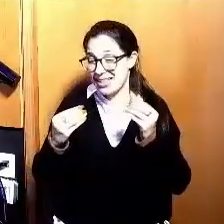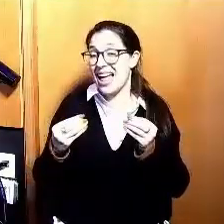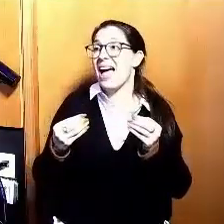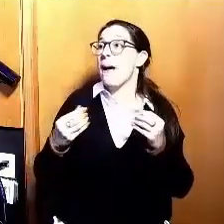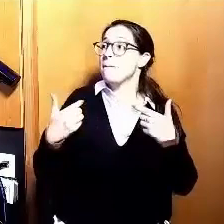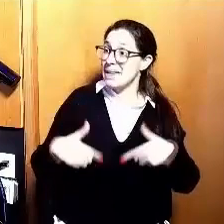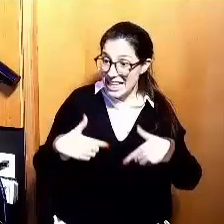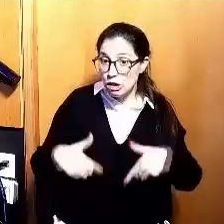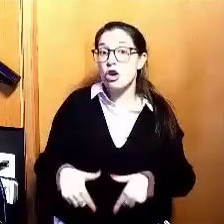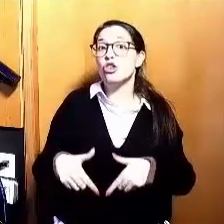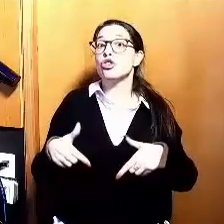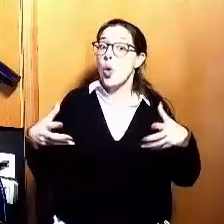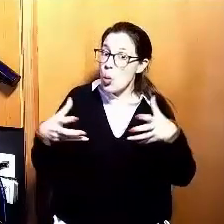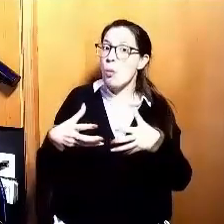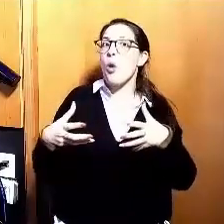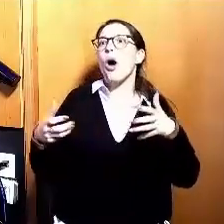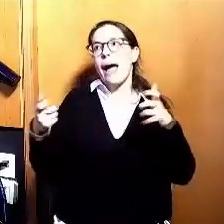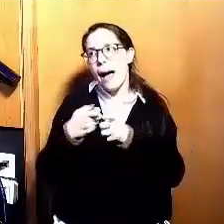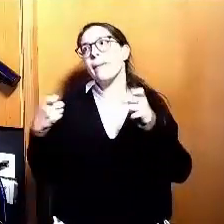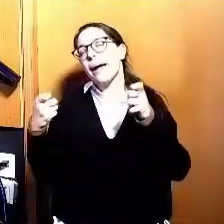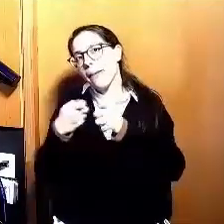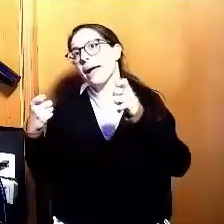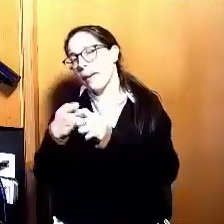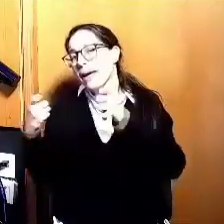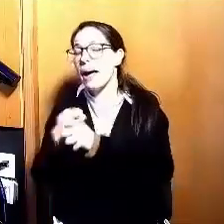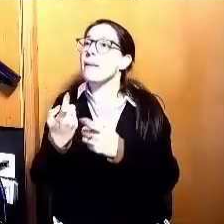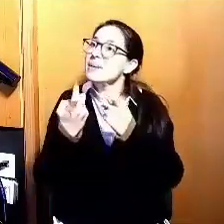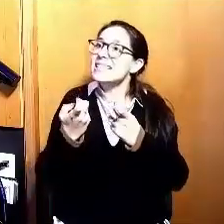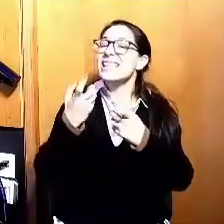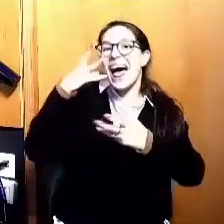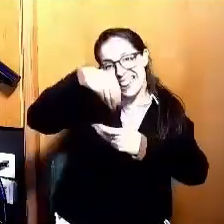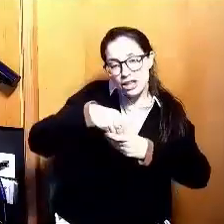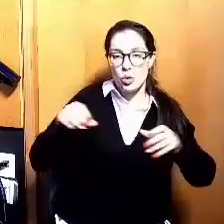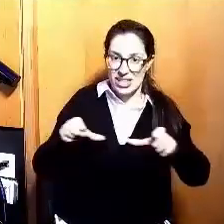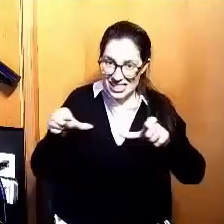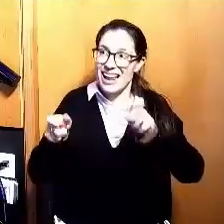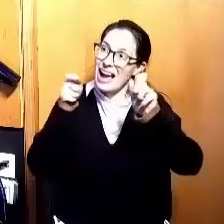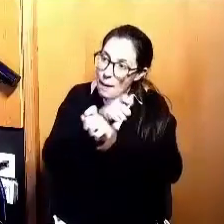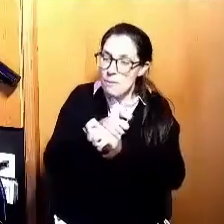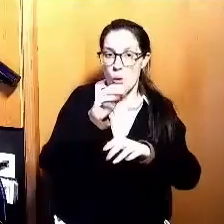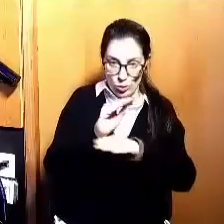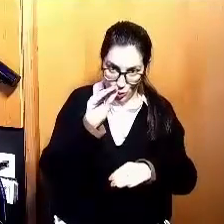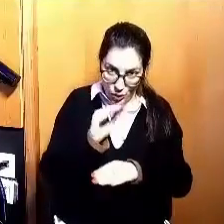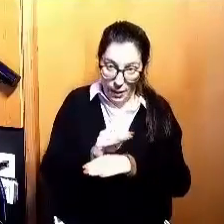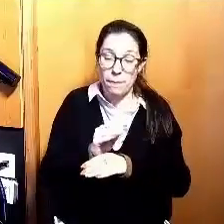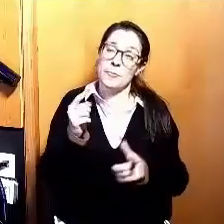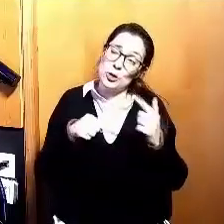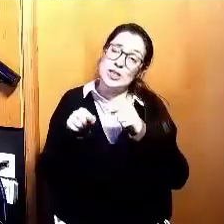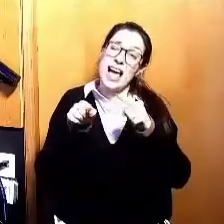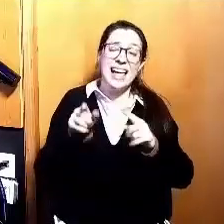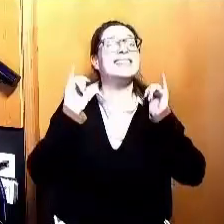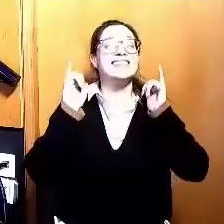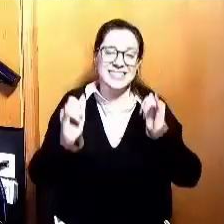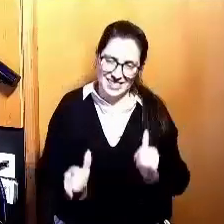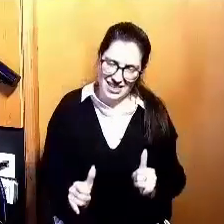que volver a empezar con esto de cambiar la cultura interna. Entonces, ahí quizás sí fuimos